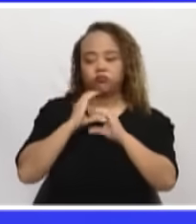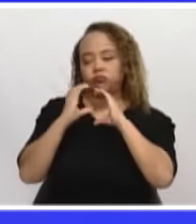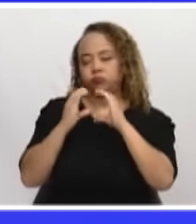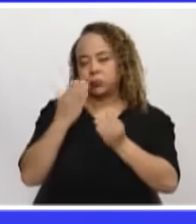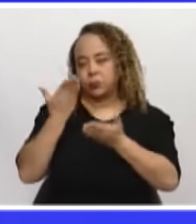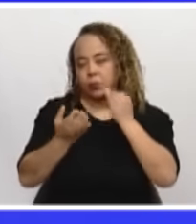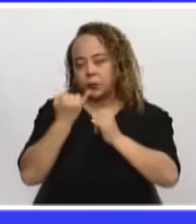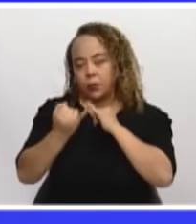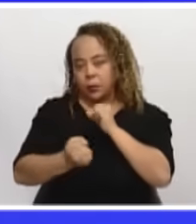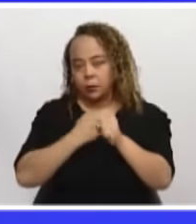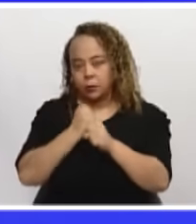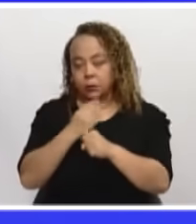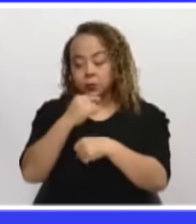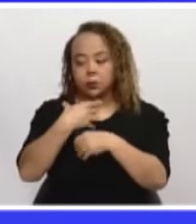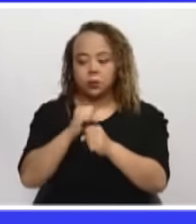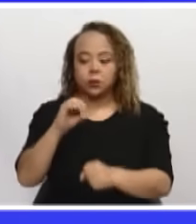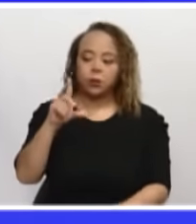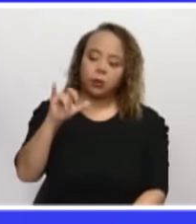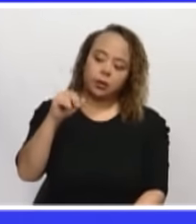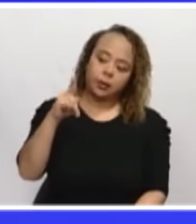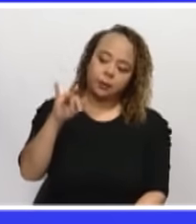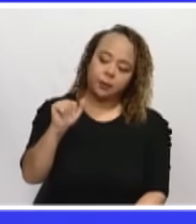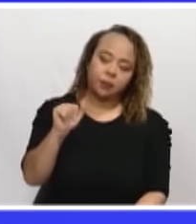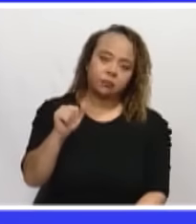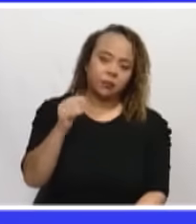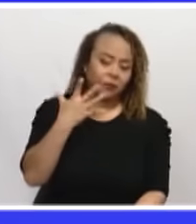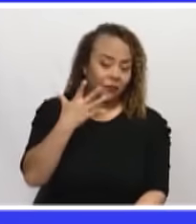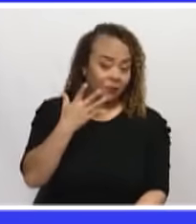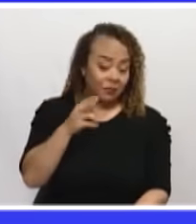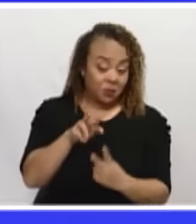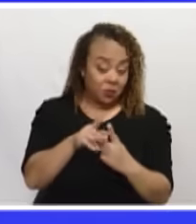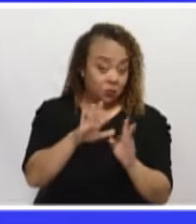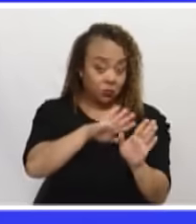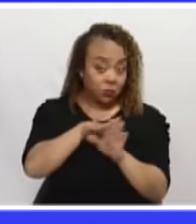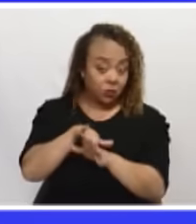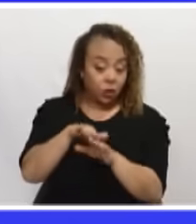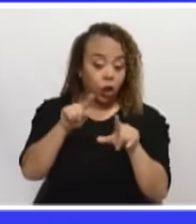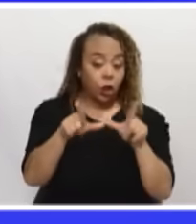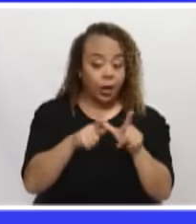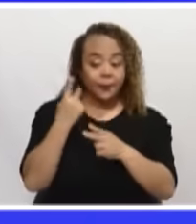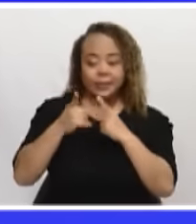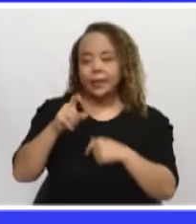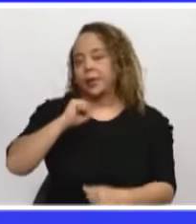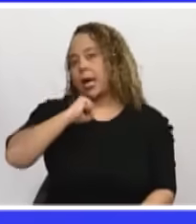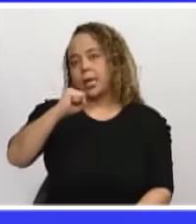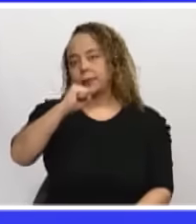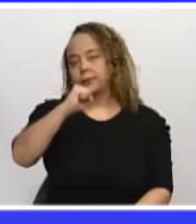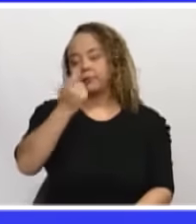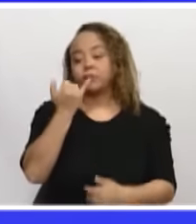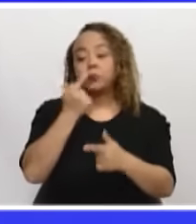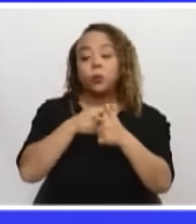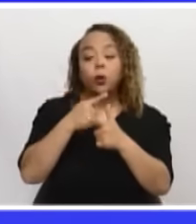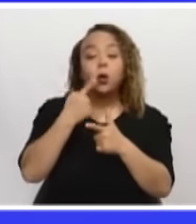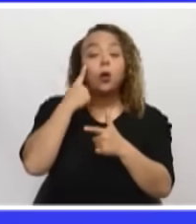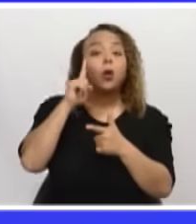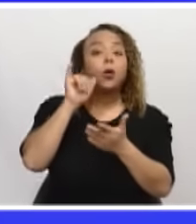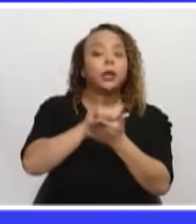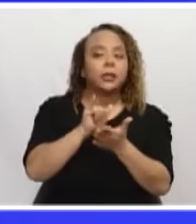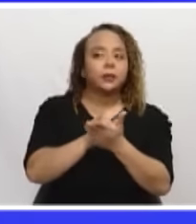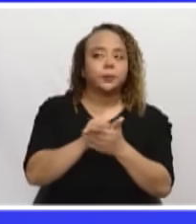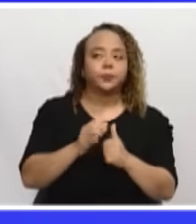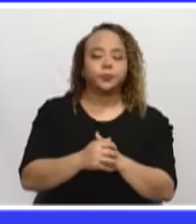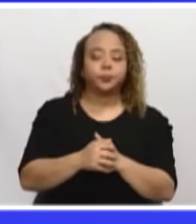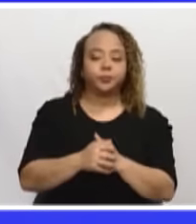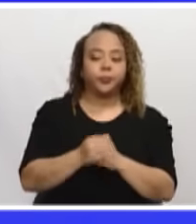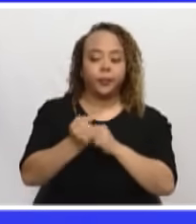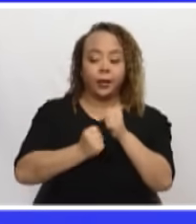tal vez en el último año y lo que hizo Olimpia fuera de esos yo creo que incluso de local o de visitante debería sacar por eso cuando decimos la eliminación por ejemplo